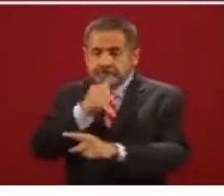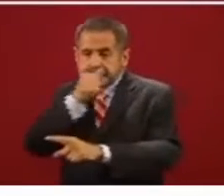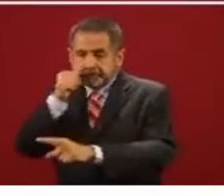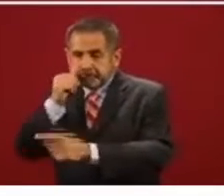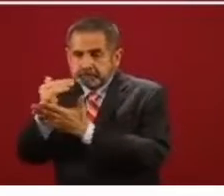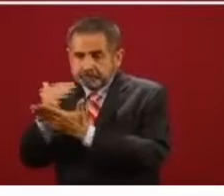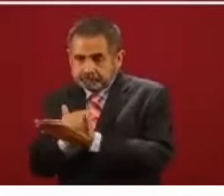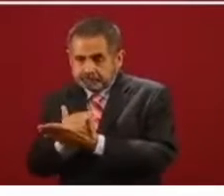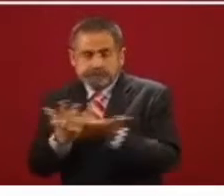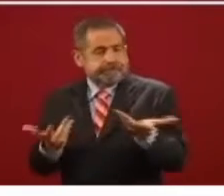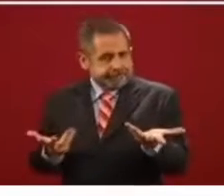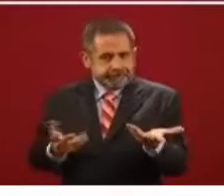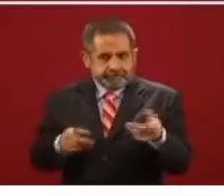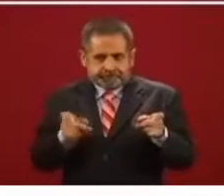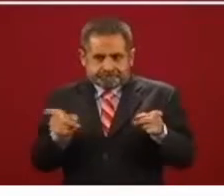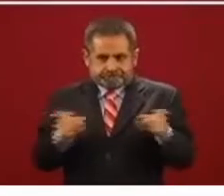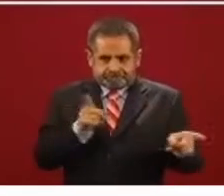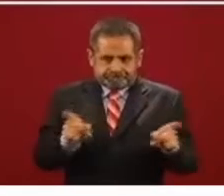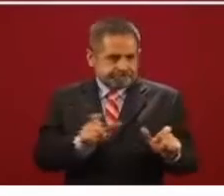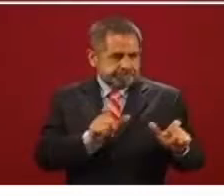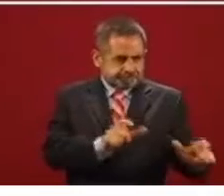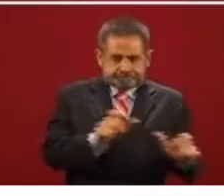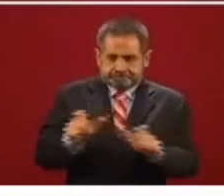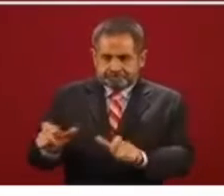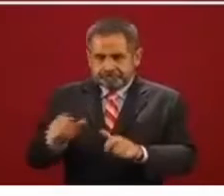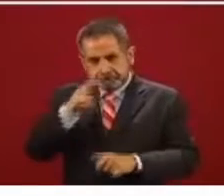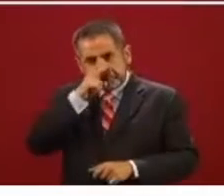Entonces tenemos que tener precaución,